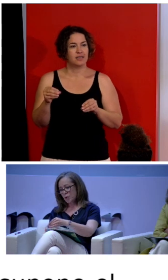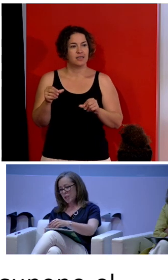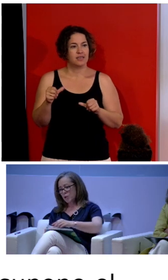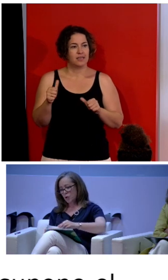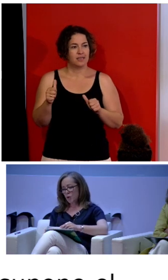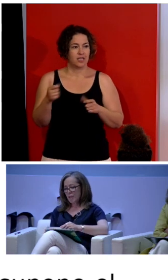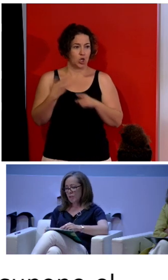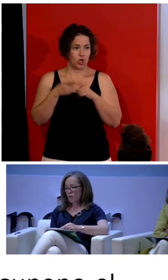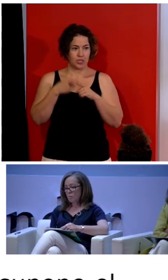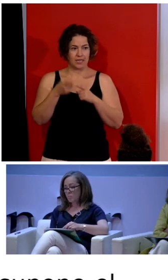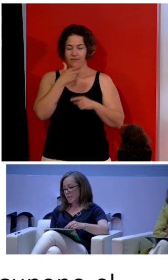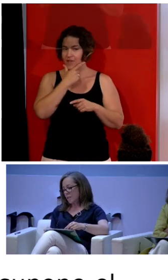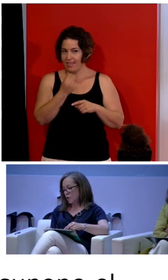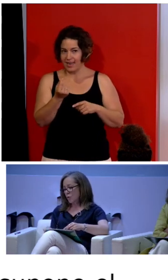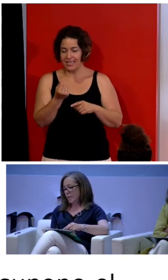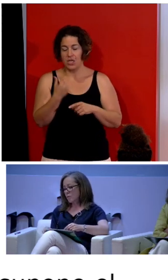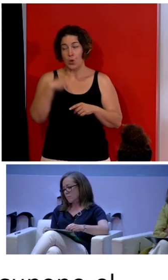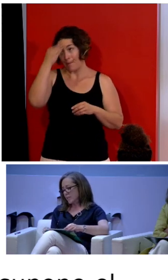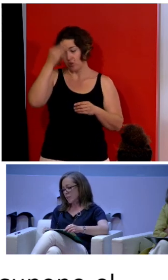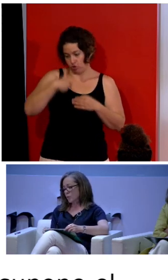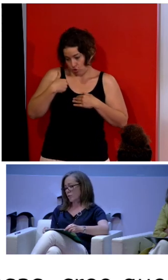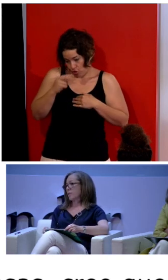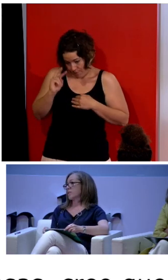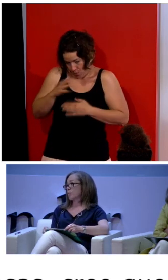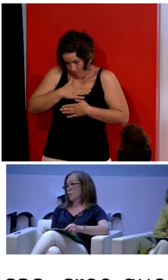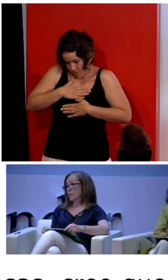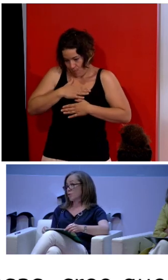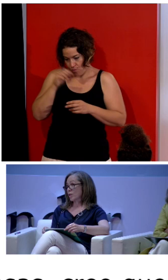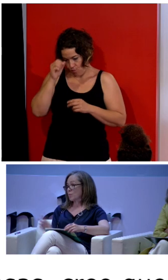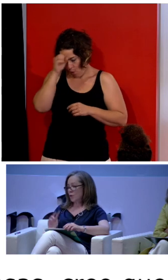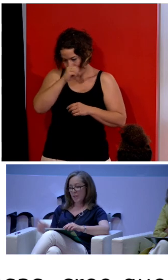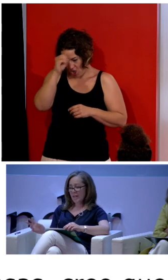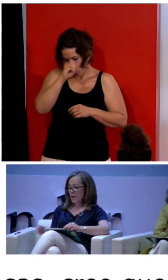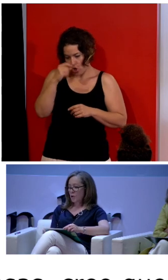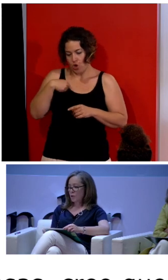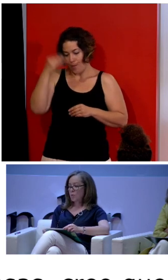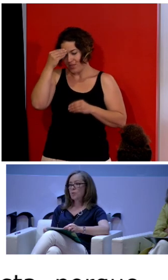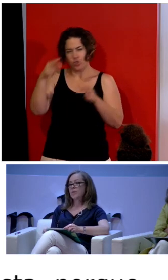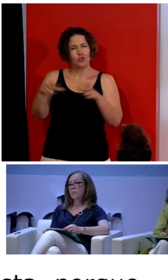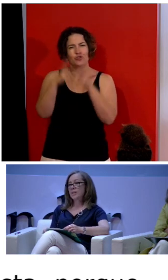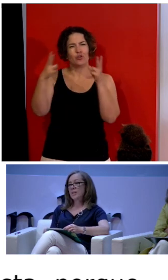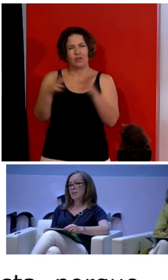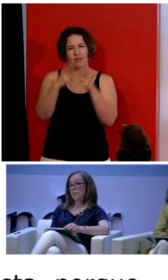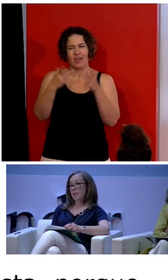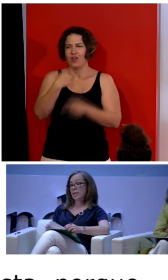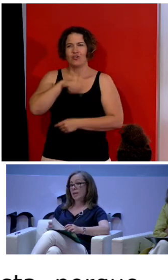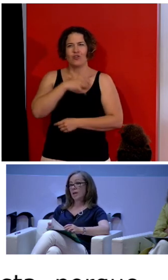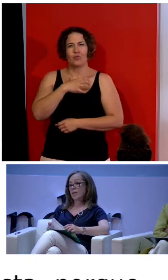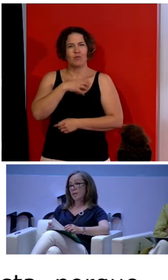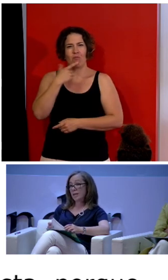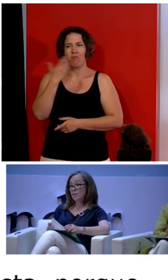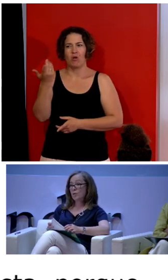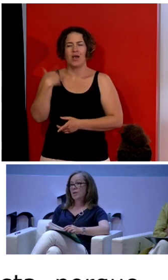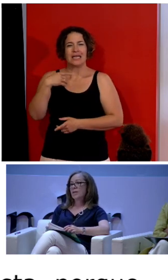las cosas, yo creo que también yo lo veo desde un punto de vista, porque pienso que como sociedad no nos podemos permitir el